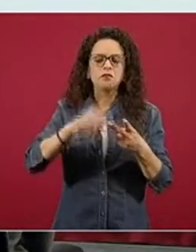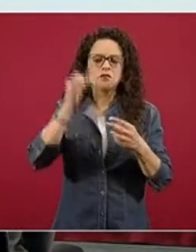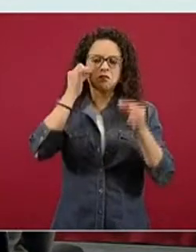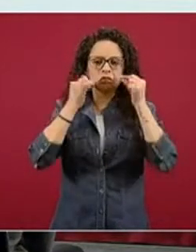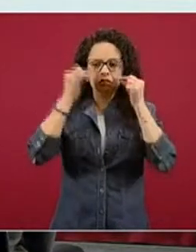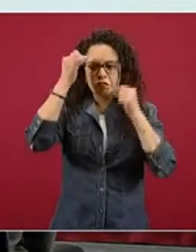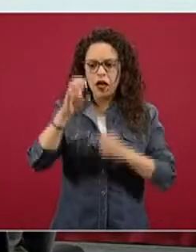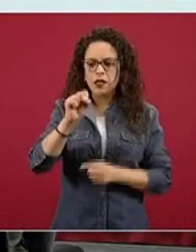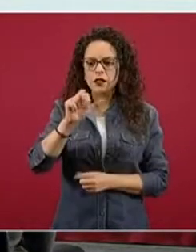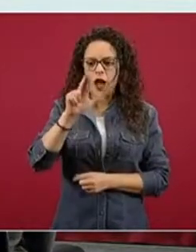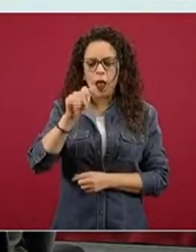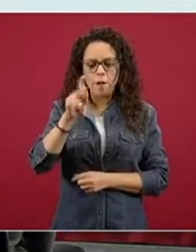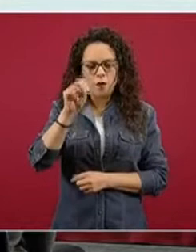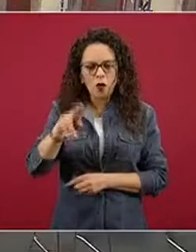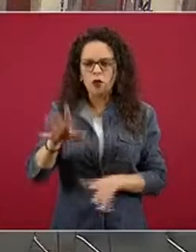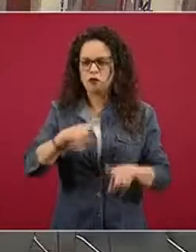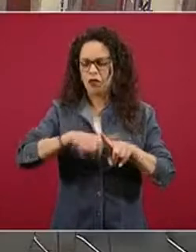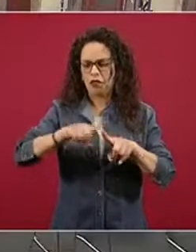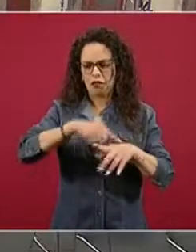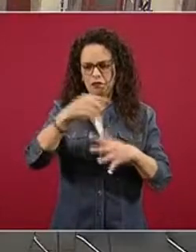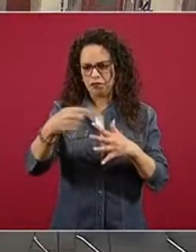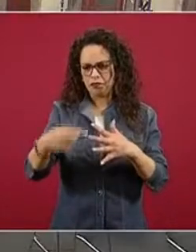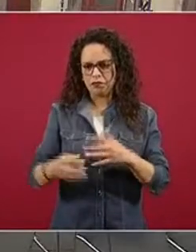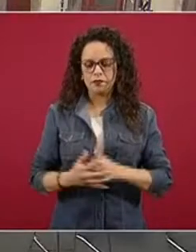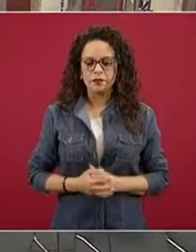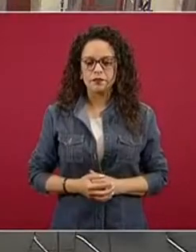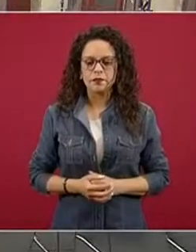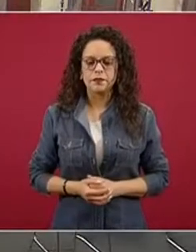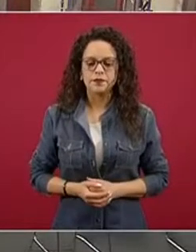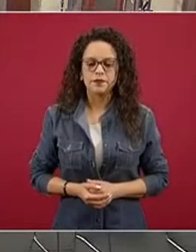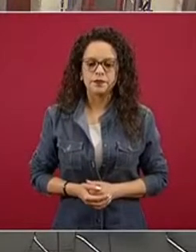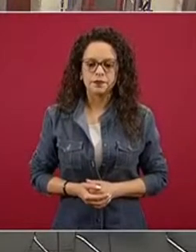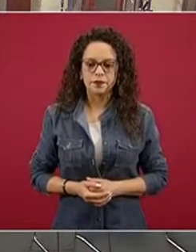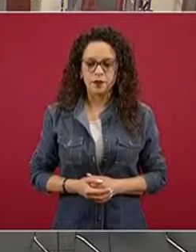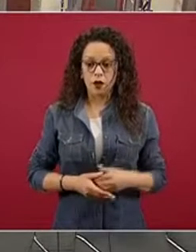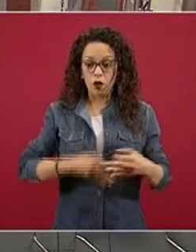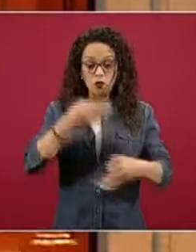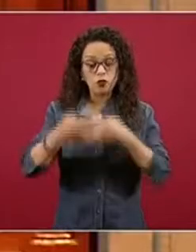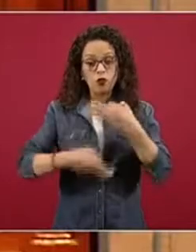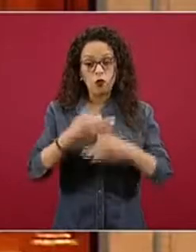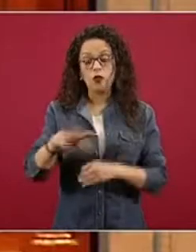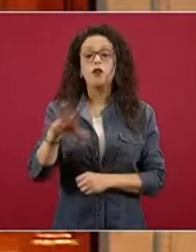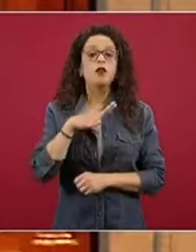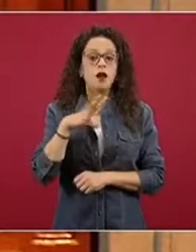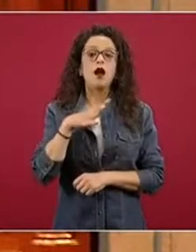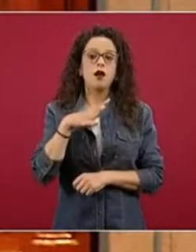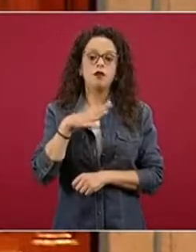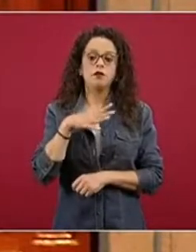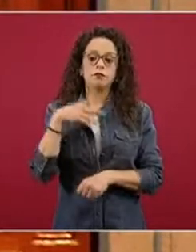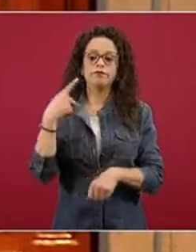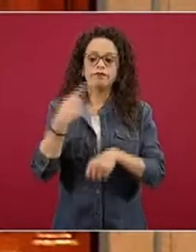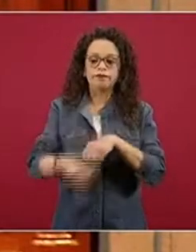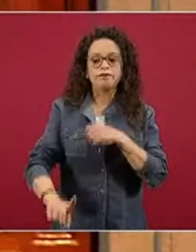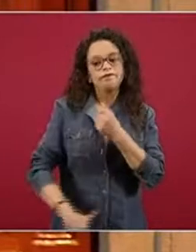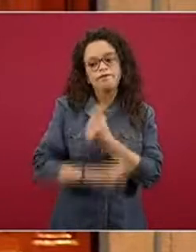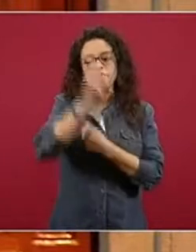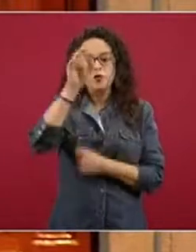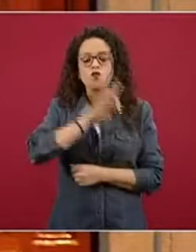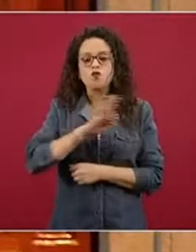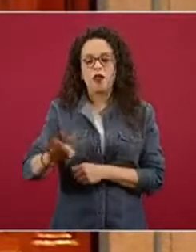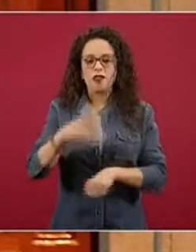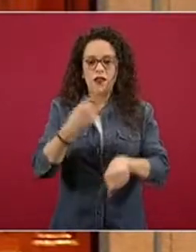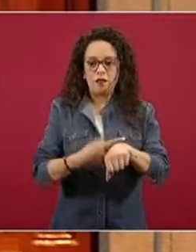hemos venido a comentar con ustedes. Todos y todas estamos en riesgo de enfermar. No hay algo que